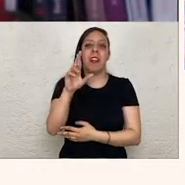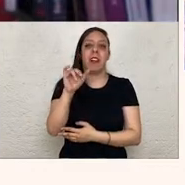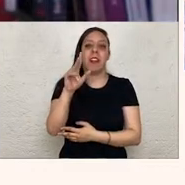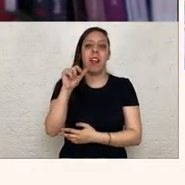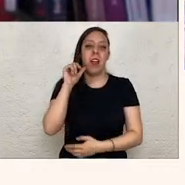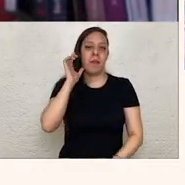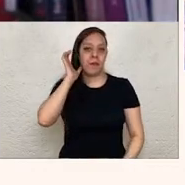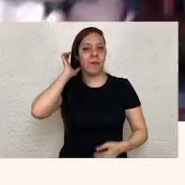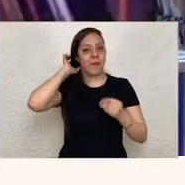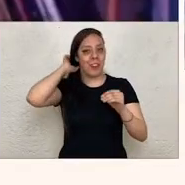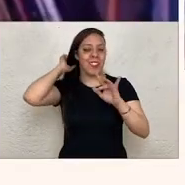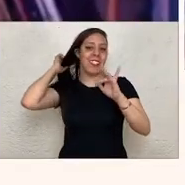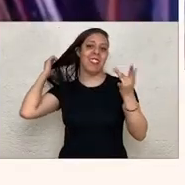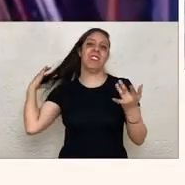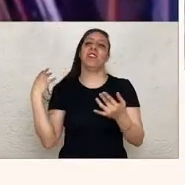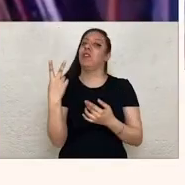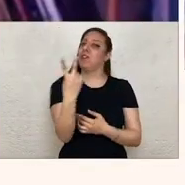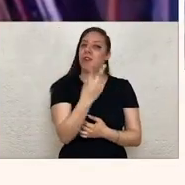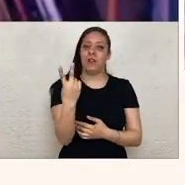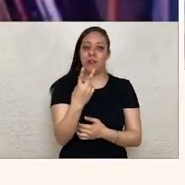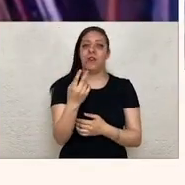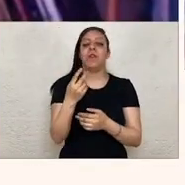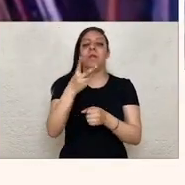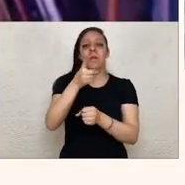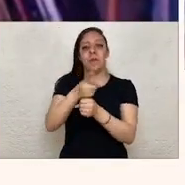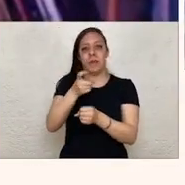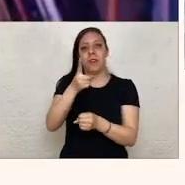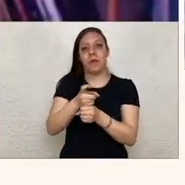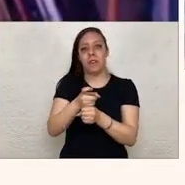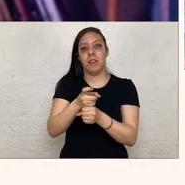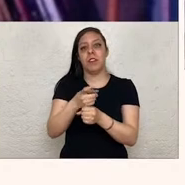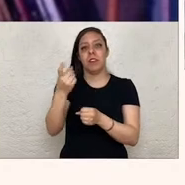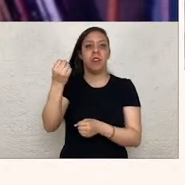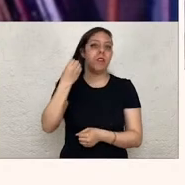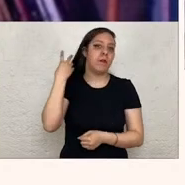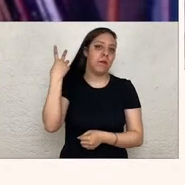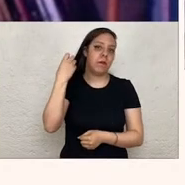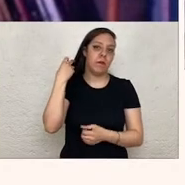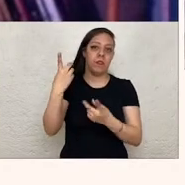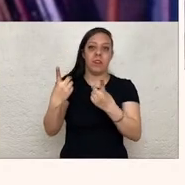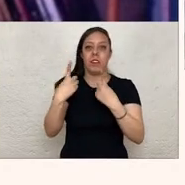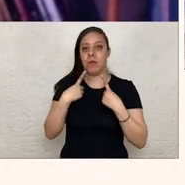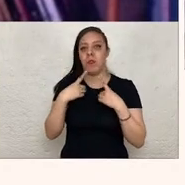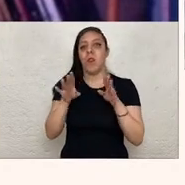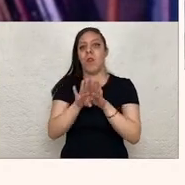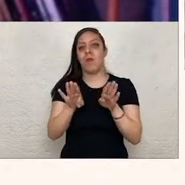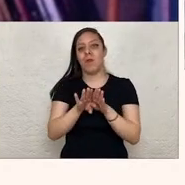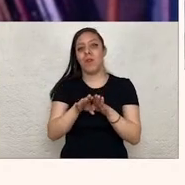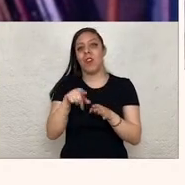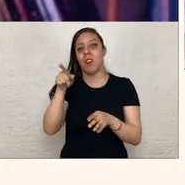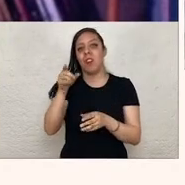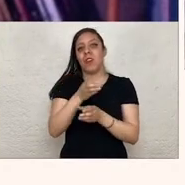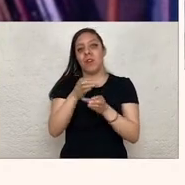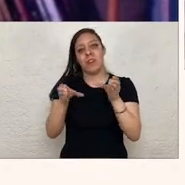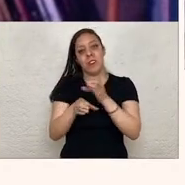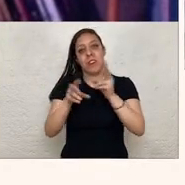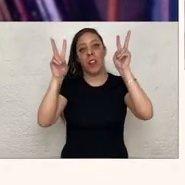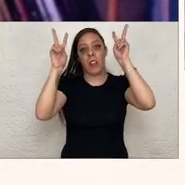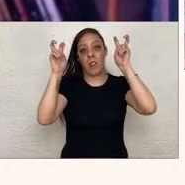Muchísimas gracias, Márgara. Gracias a ambas por esta primer ronda que nos da como muchos